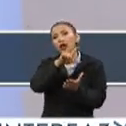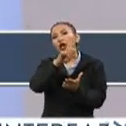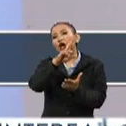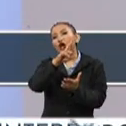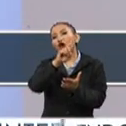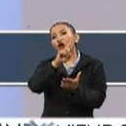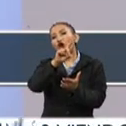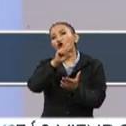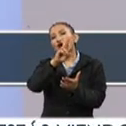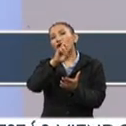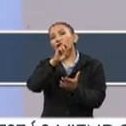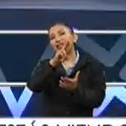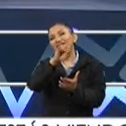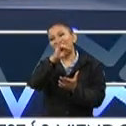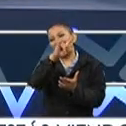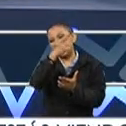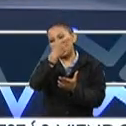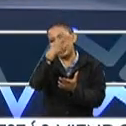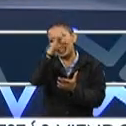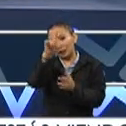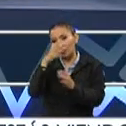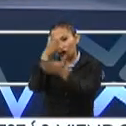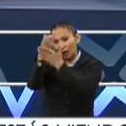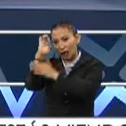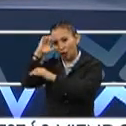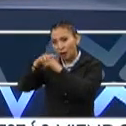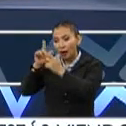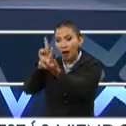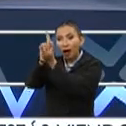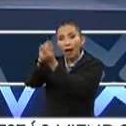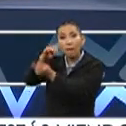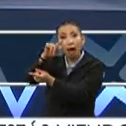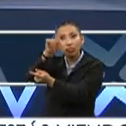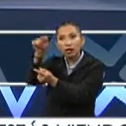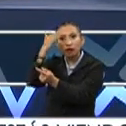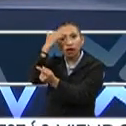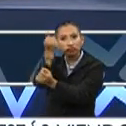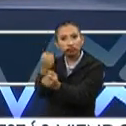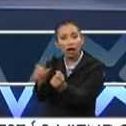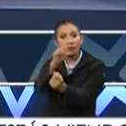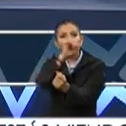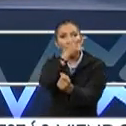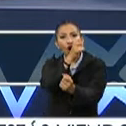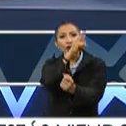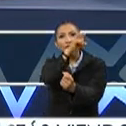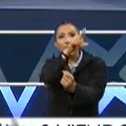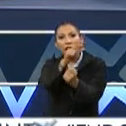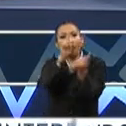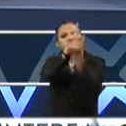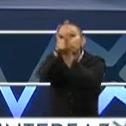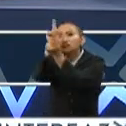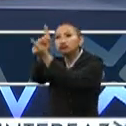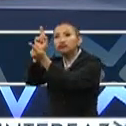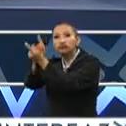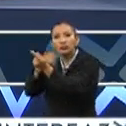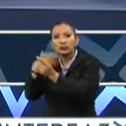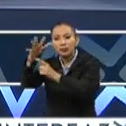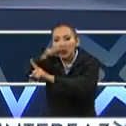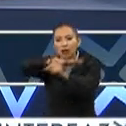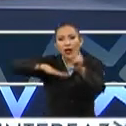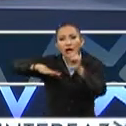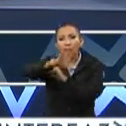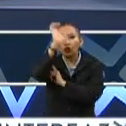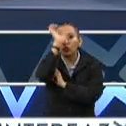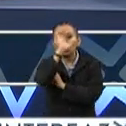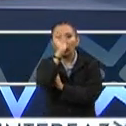Lozano. En el tiempo que están en Europa conoce a Matisse, conoce a Diego Rivera, es decir, está en el milieu, ¿no? Está en el